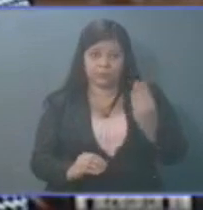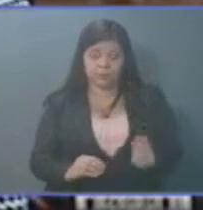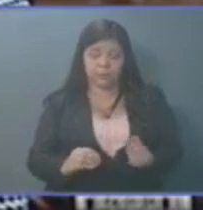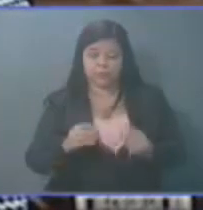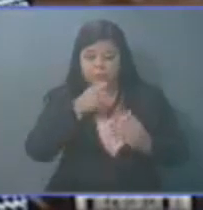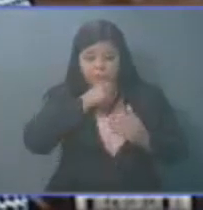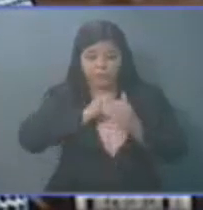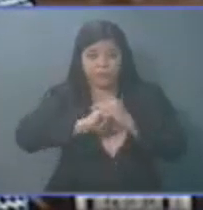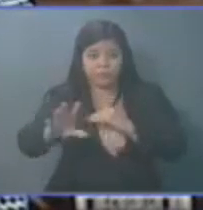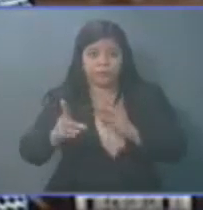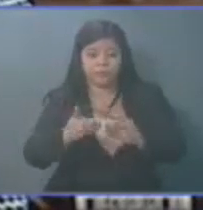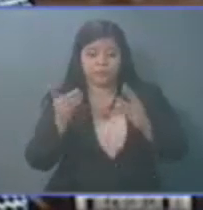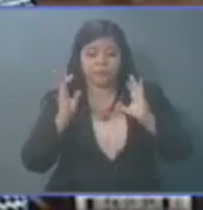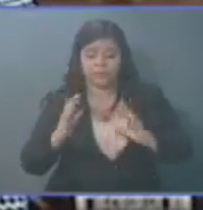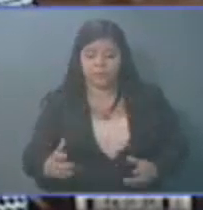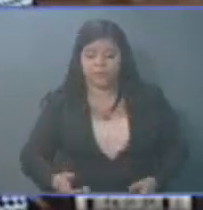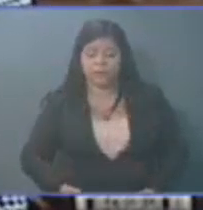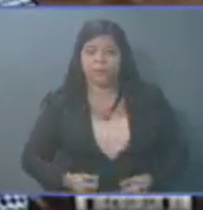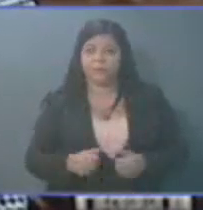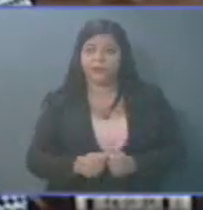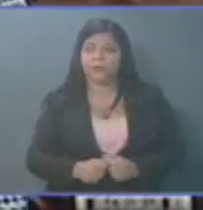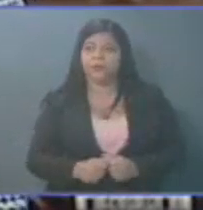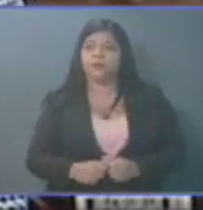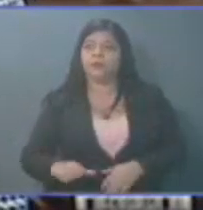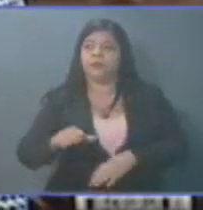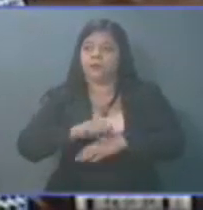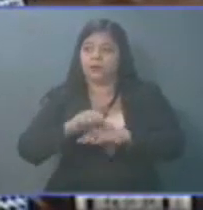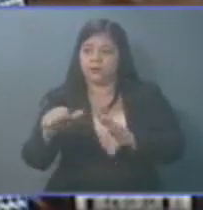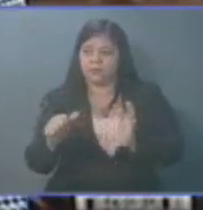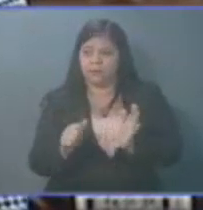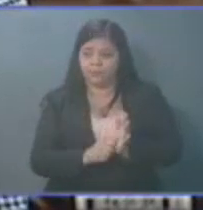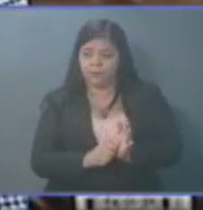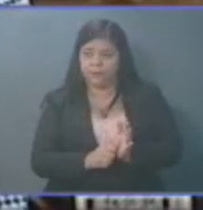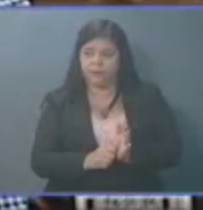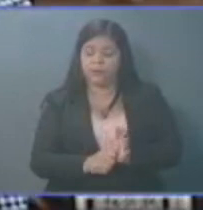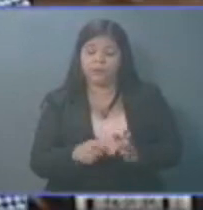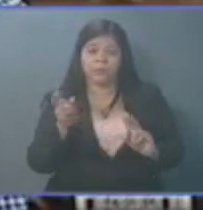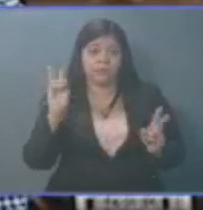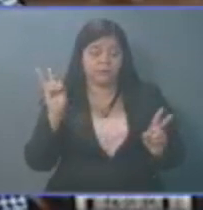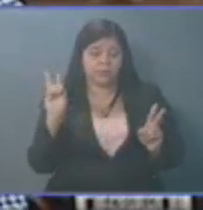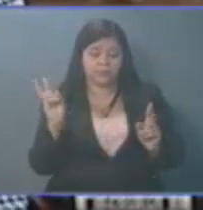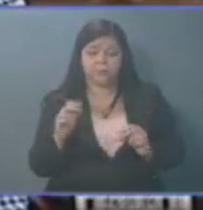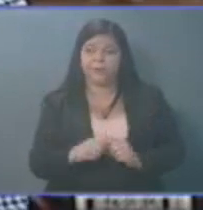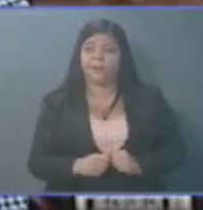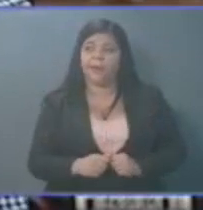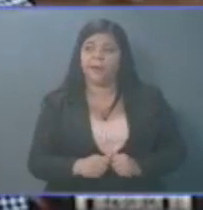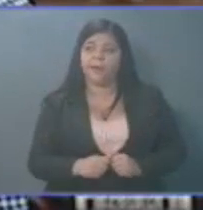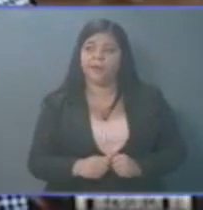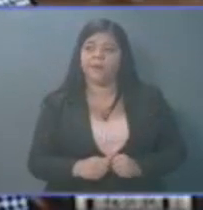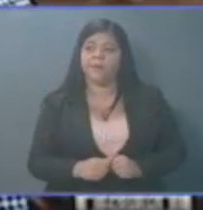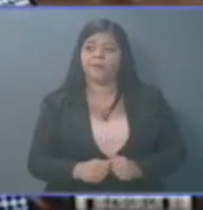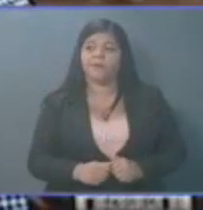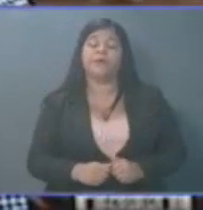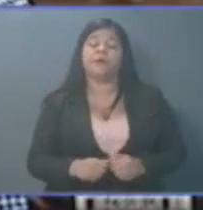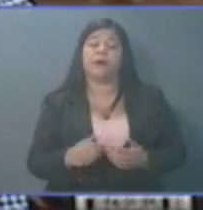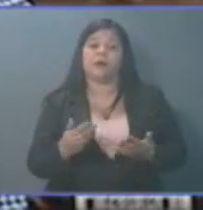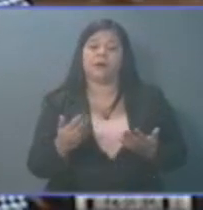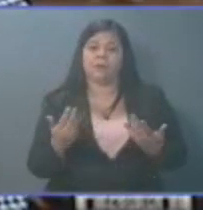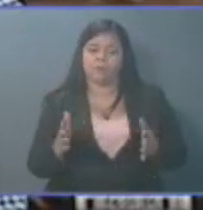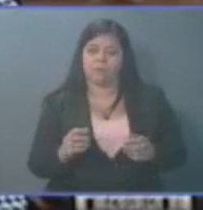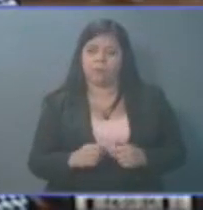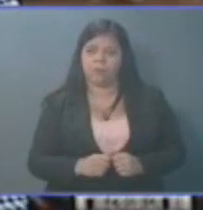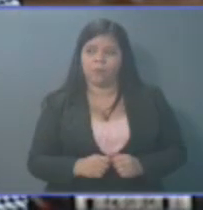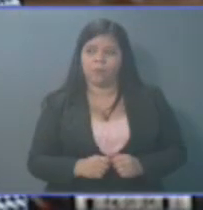su publicación en el Diario Oficial, dado en el Salón Azul del Palacio